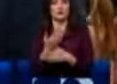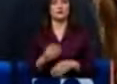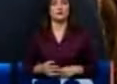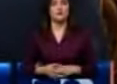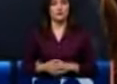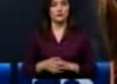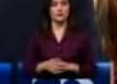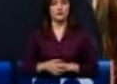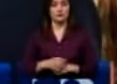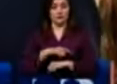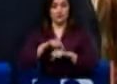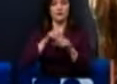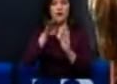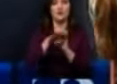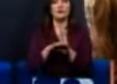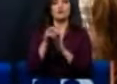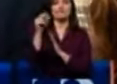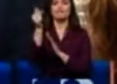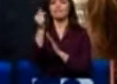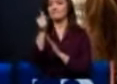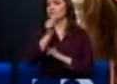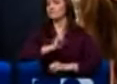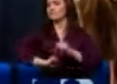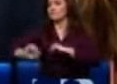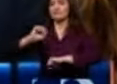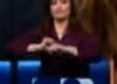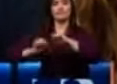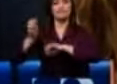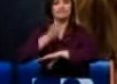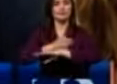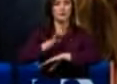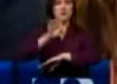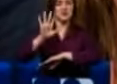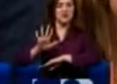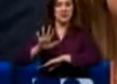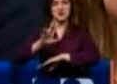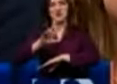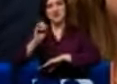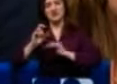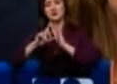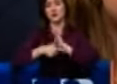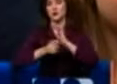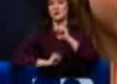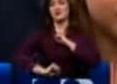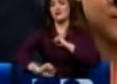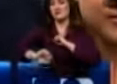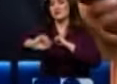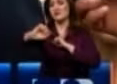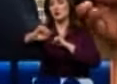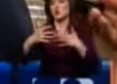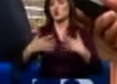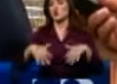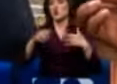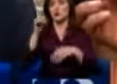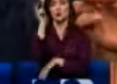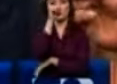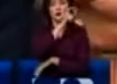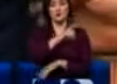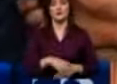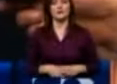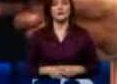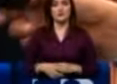reduciendo significativamente los tiempos de traslado. Antes podría tomar entre 25 y 30 minutos cruzar este sector en